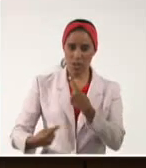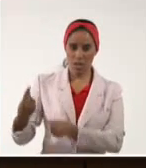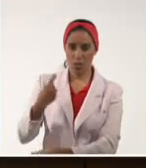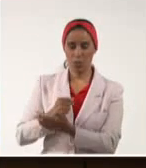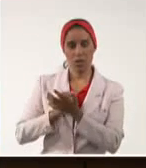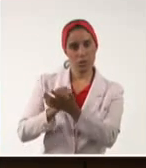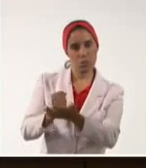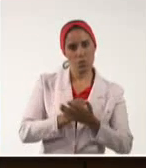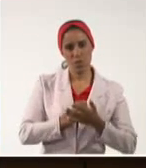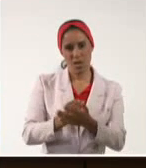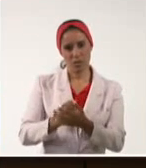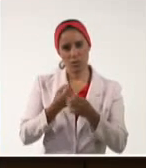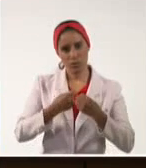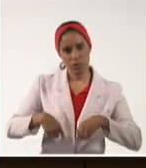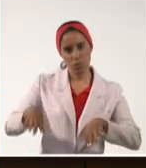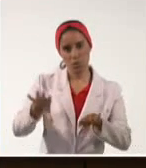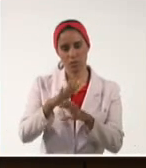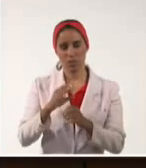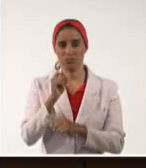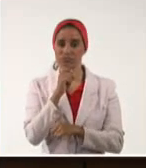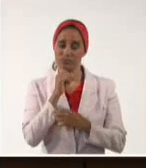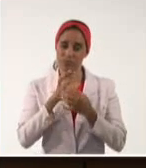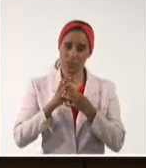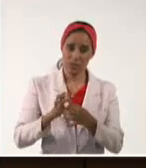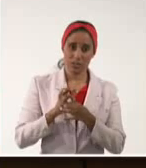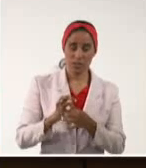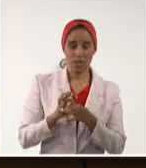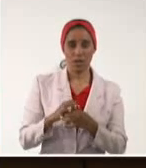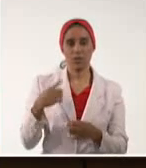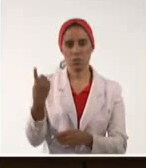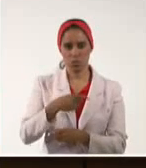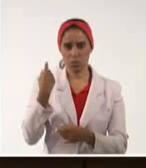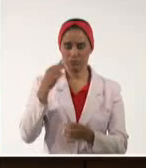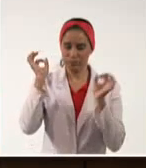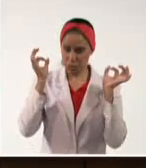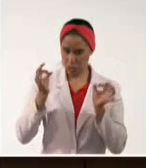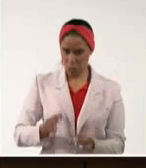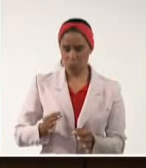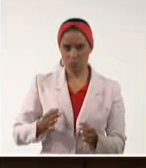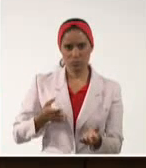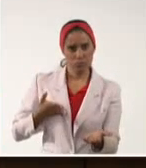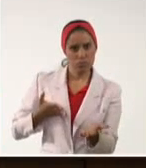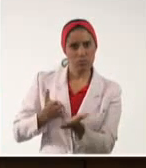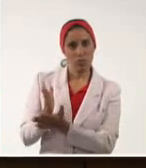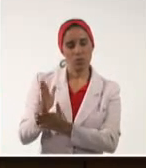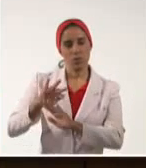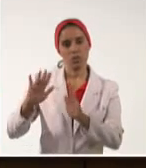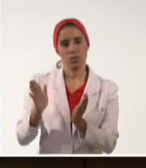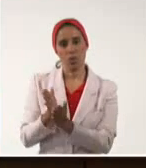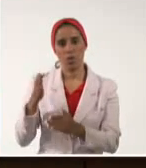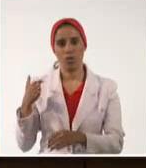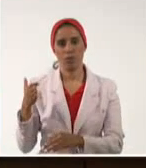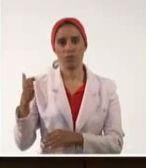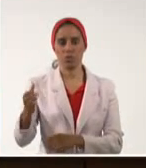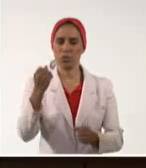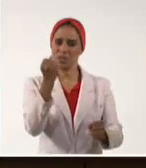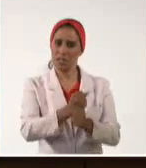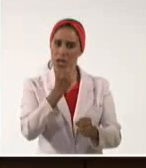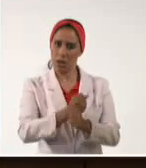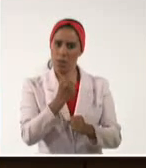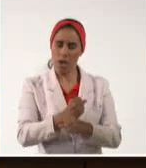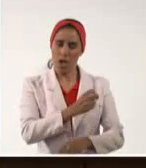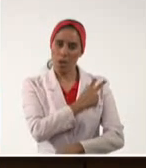medio de un contexto adverso, pero seguro de que vamos a superar los desafíos con trabajo, talento